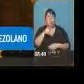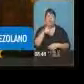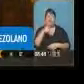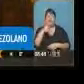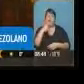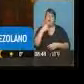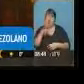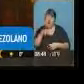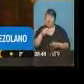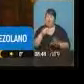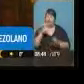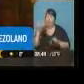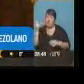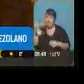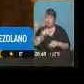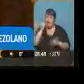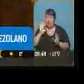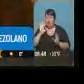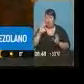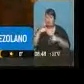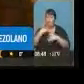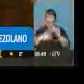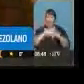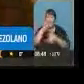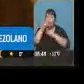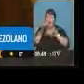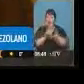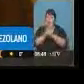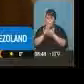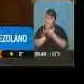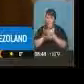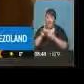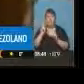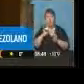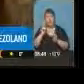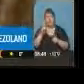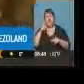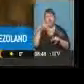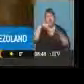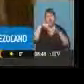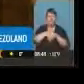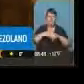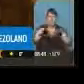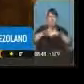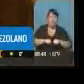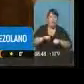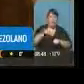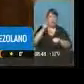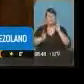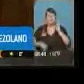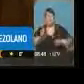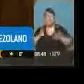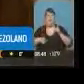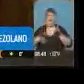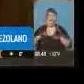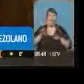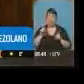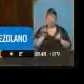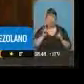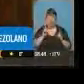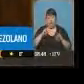ha manifestado la importancia de que sea el camino del diálogo, no el de las intervenciones, el de resolución de las